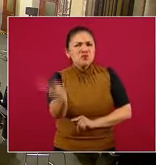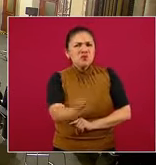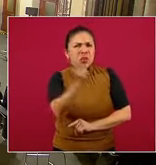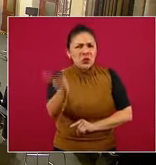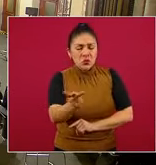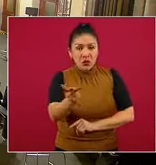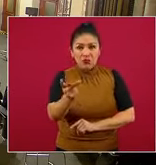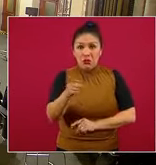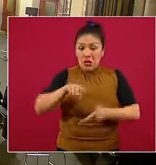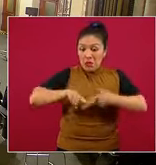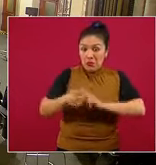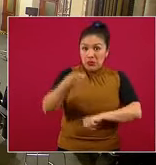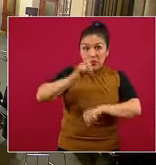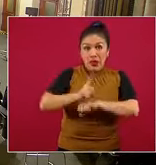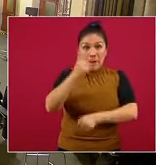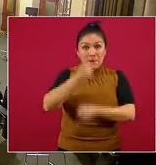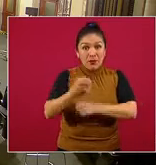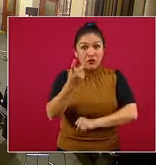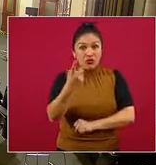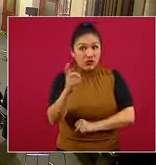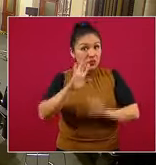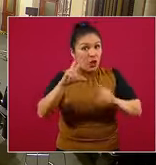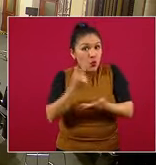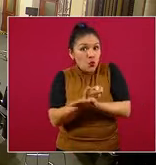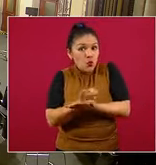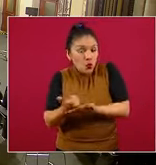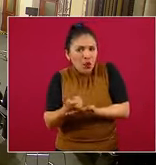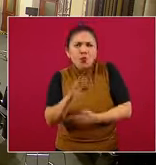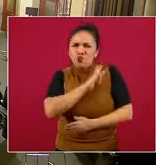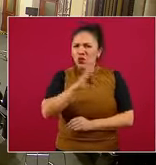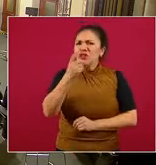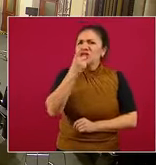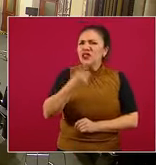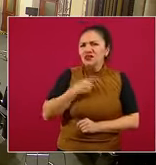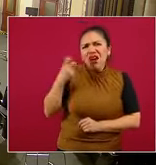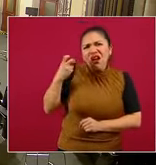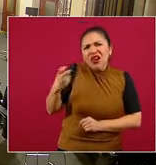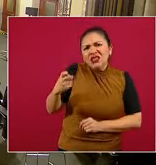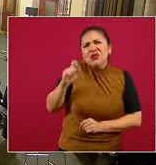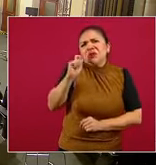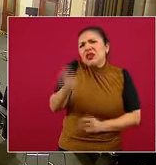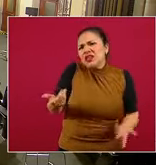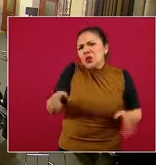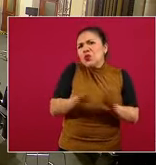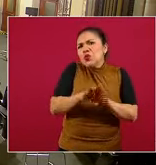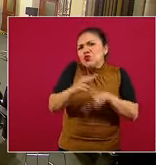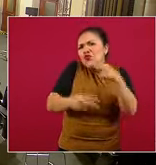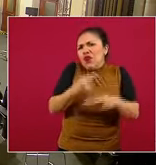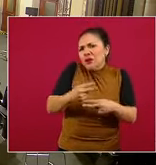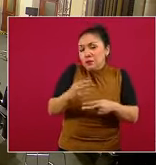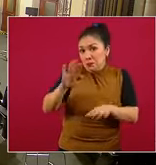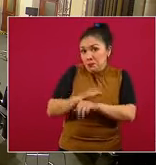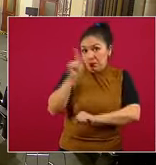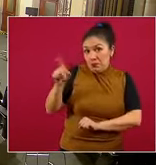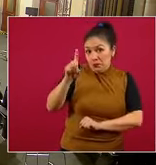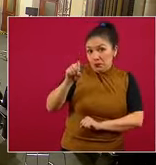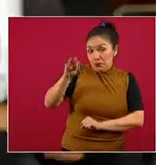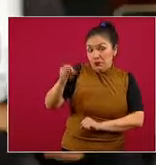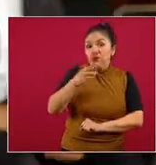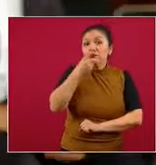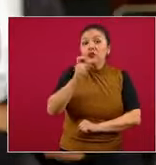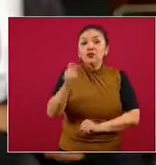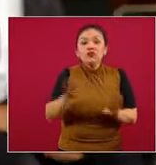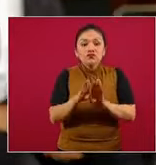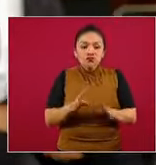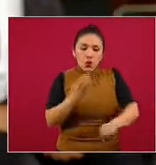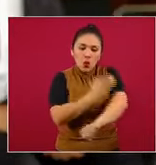es a partir del 1 de diciembre que ya no se cobrarán cuotas. Si nos puede hablar de esto, cómo va, porque el diario habla sobre la